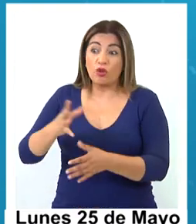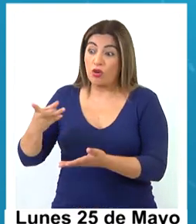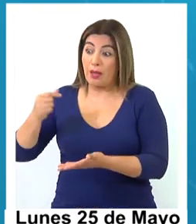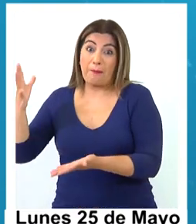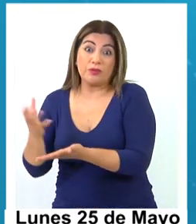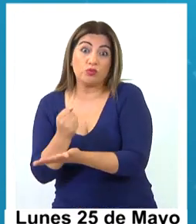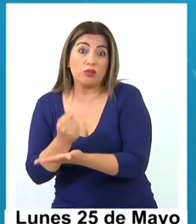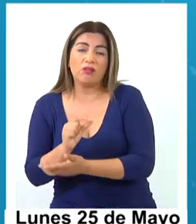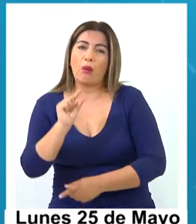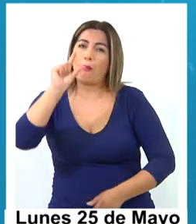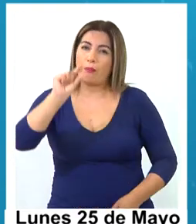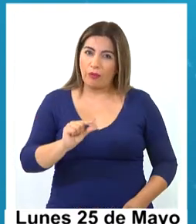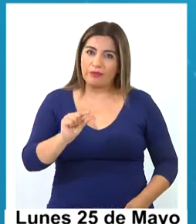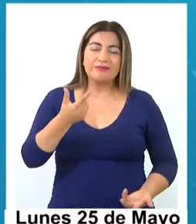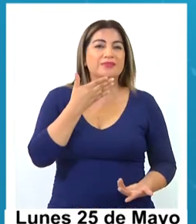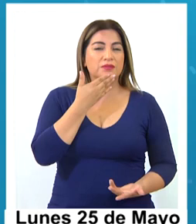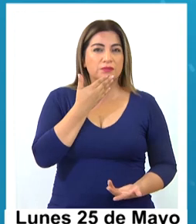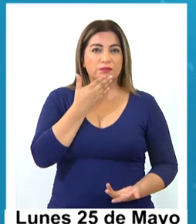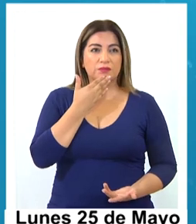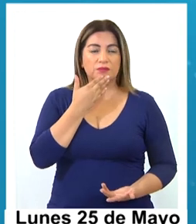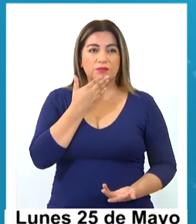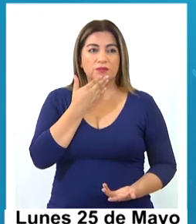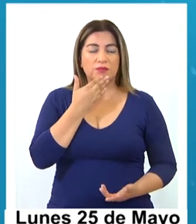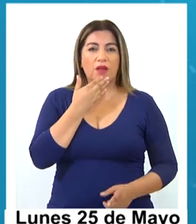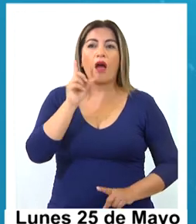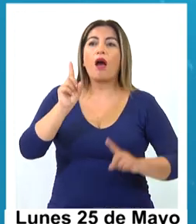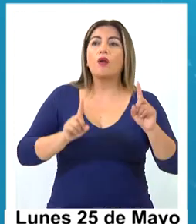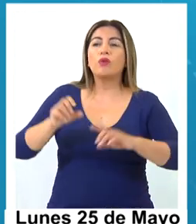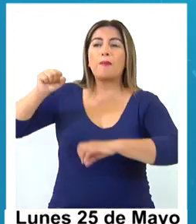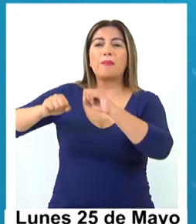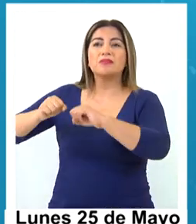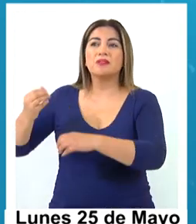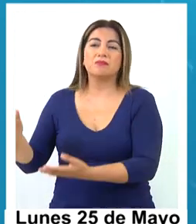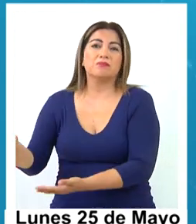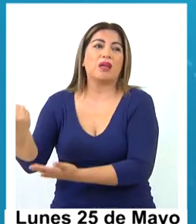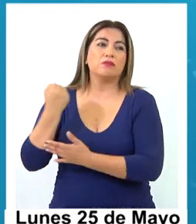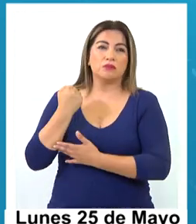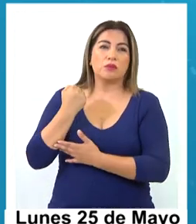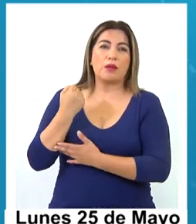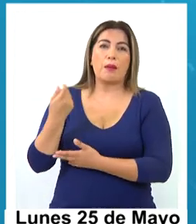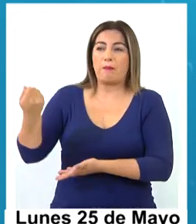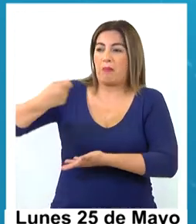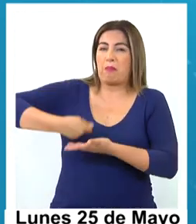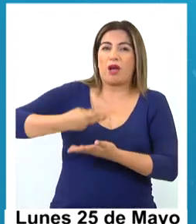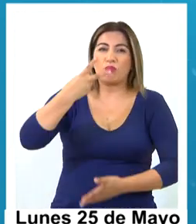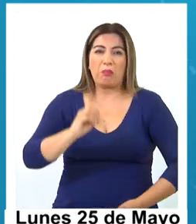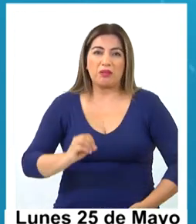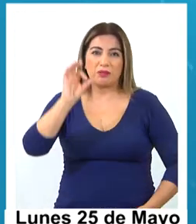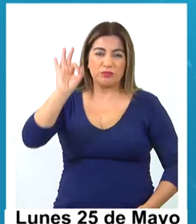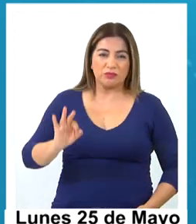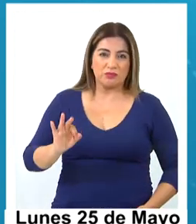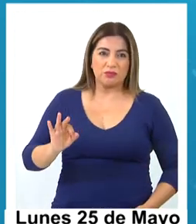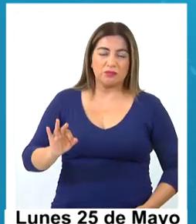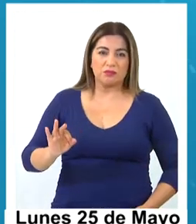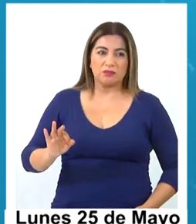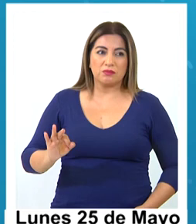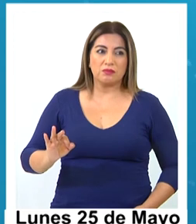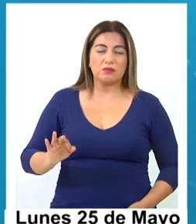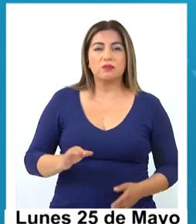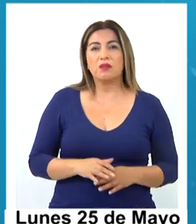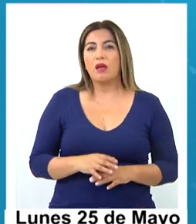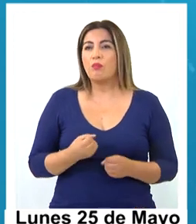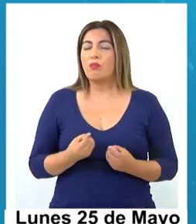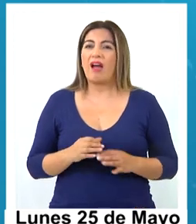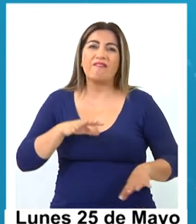tiene indica no es mucha y eso sumado a que los mega prestadores le pagan un 20 por ciento de lo que se paga